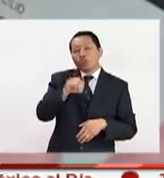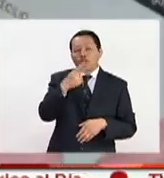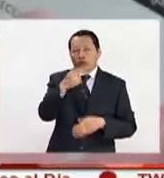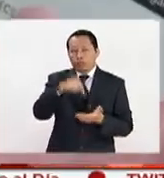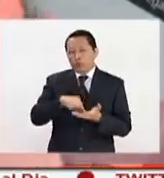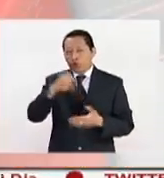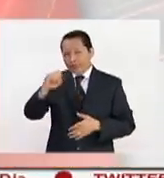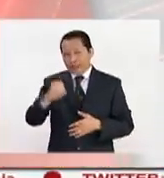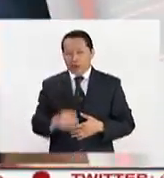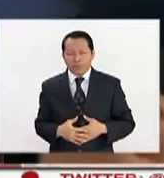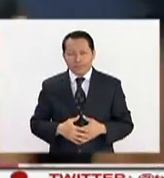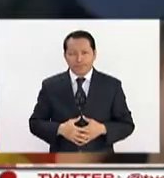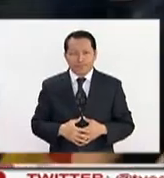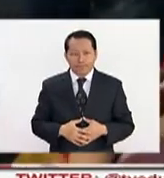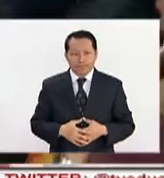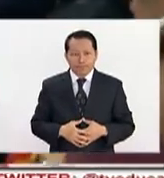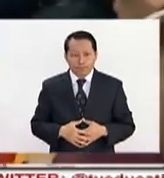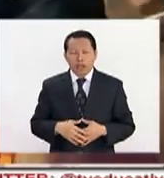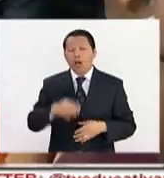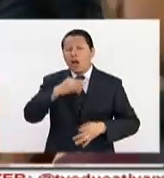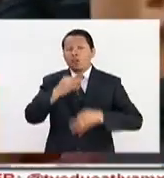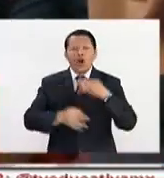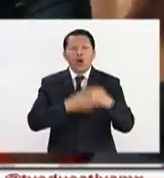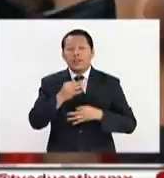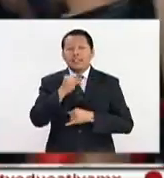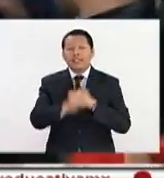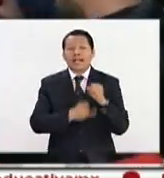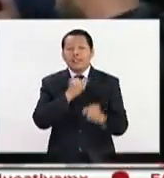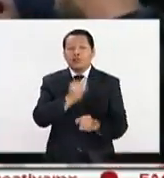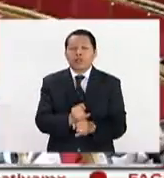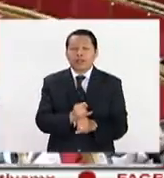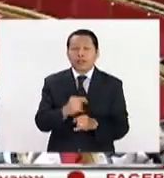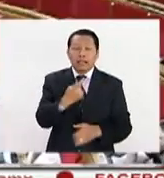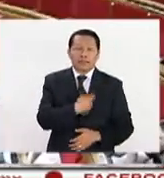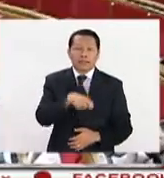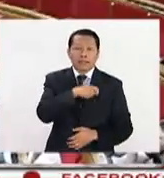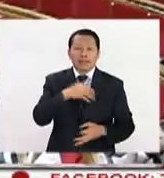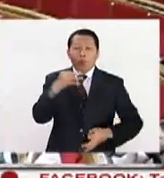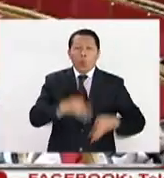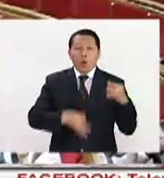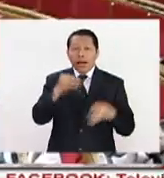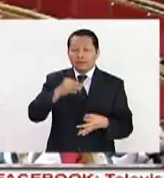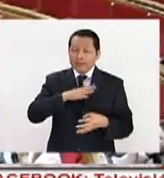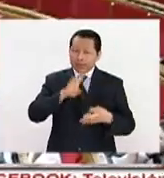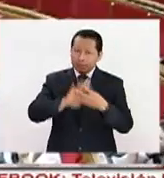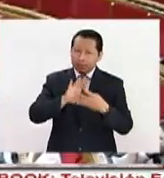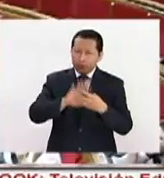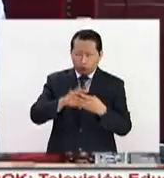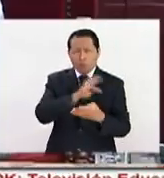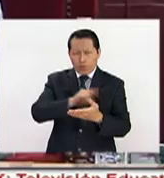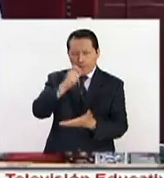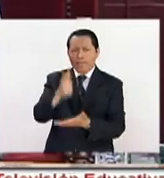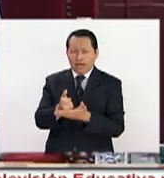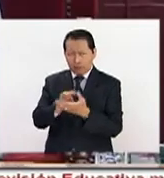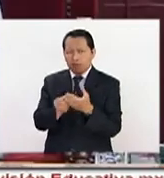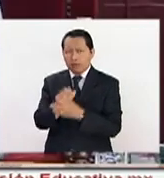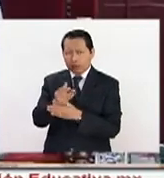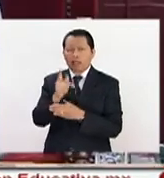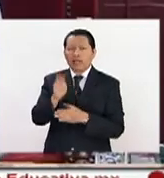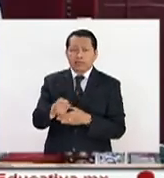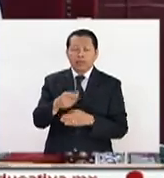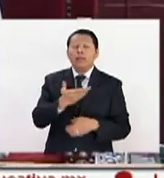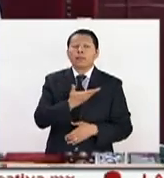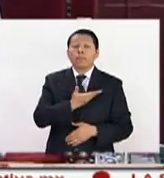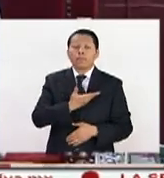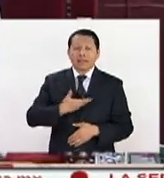firmas. En noticias internacionales, en España un juez dictó prisión bajo fianza a la presidenta del